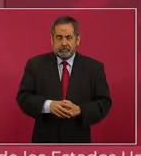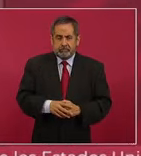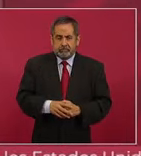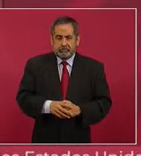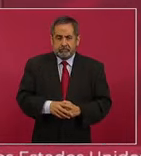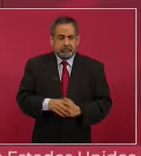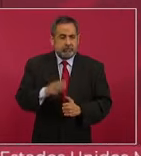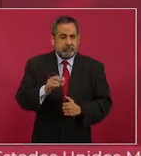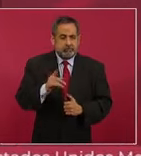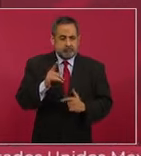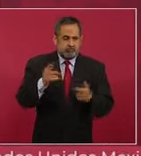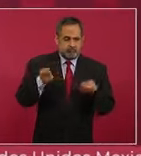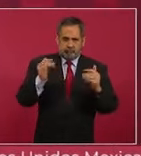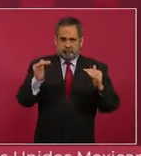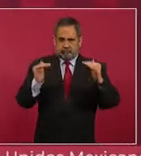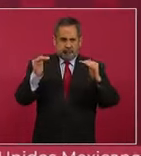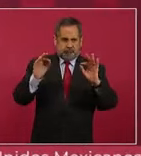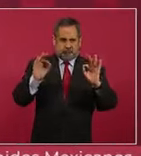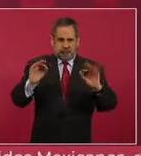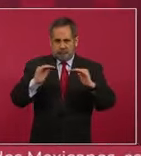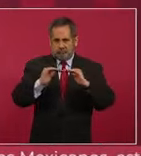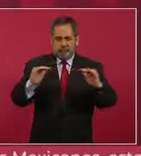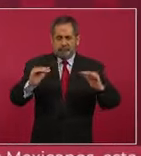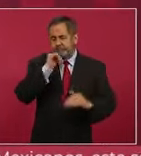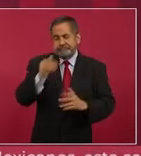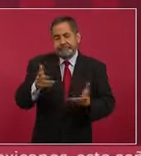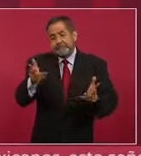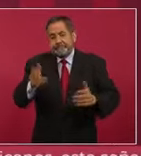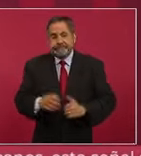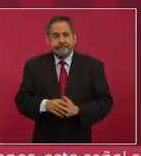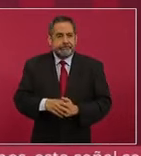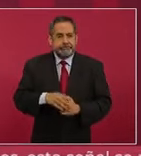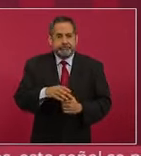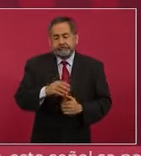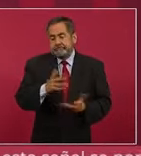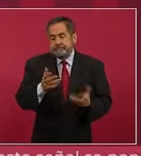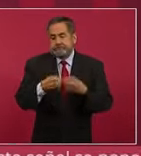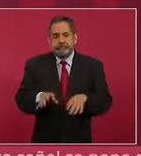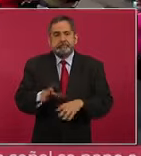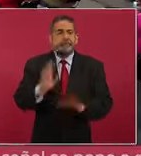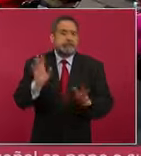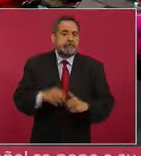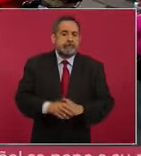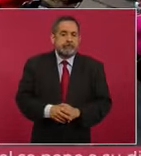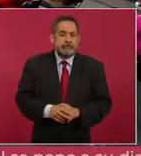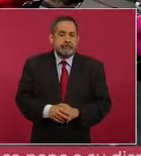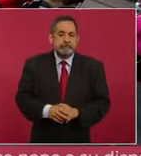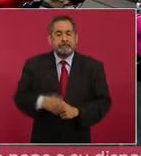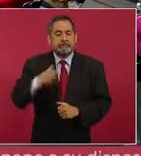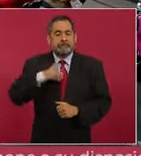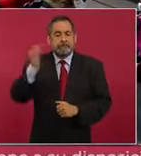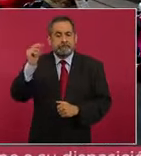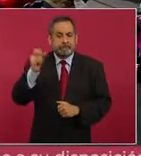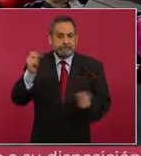No hay equilibrio de nada, absolutamente. Pero bueno, ya nos